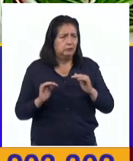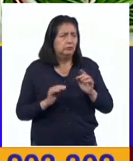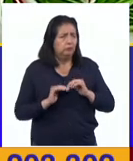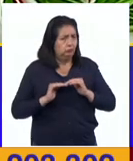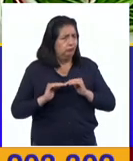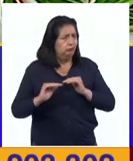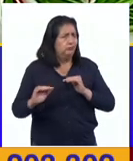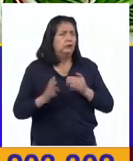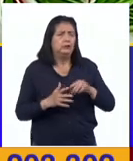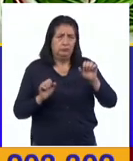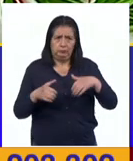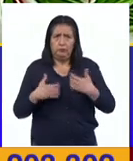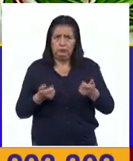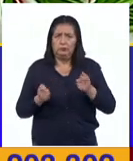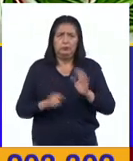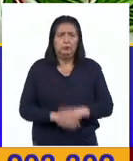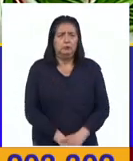y poder lograr la gobernabilidad.